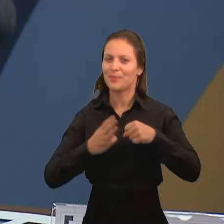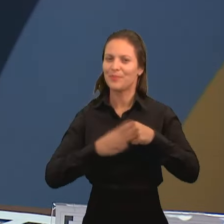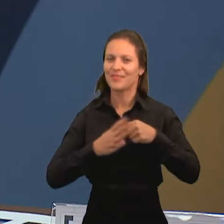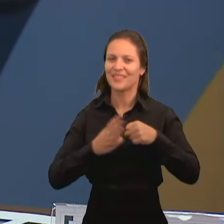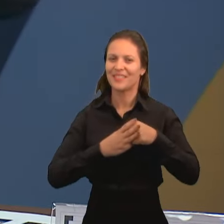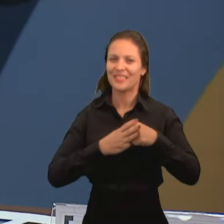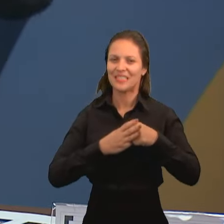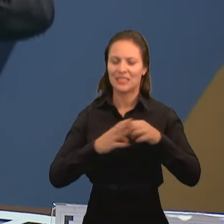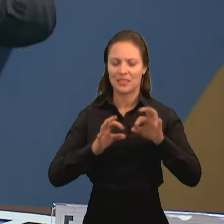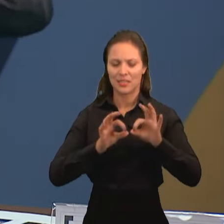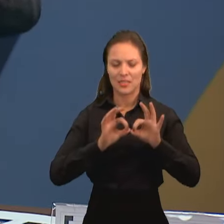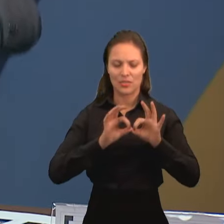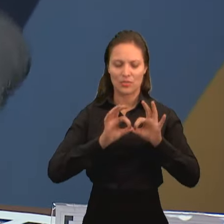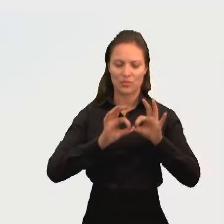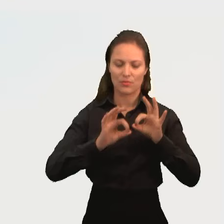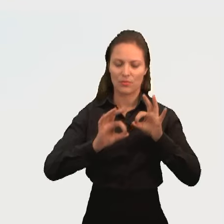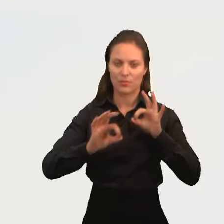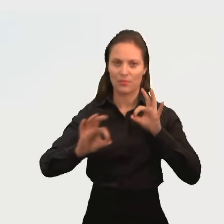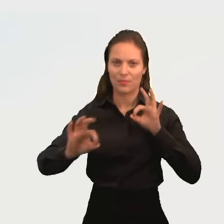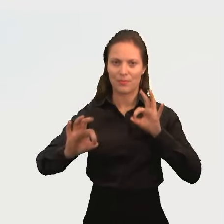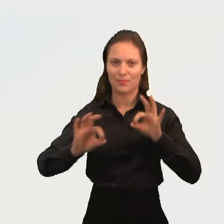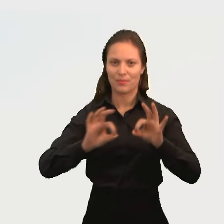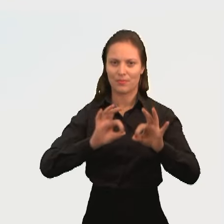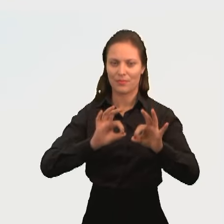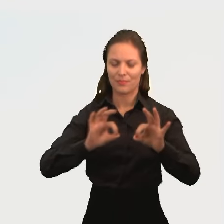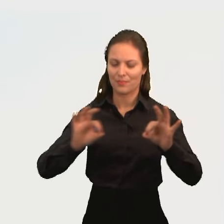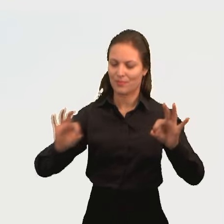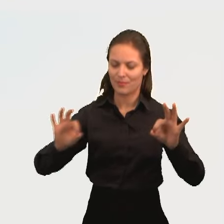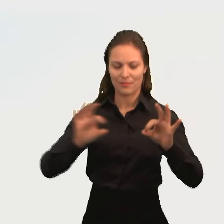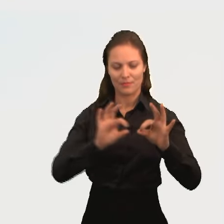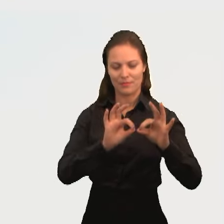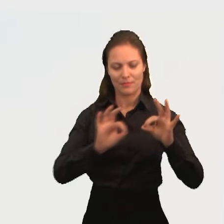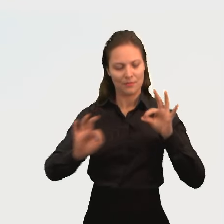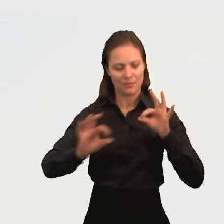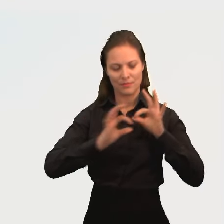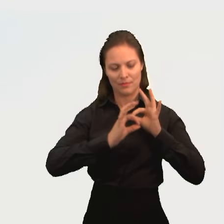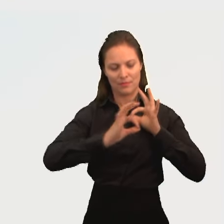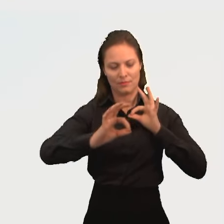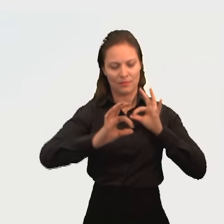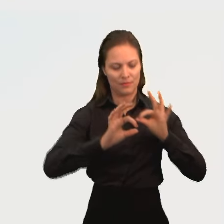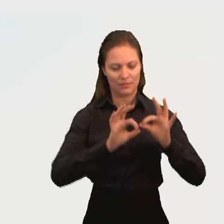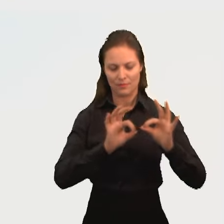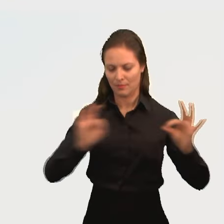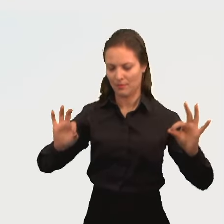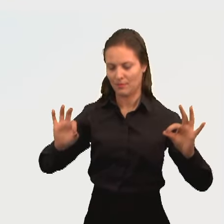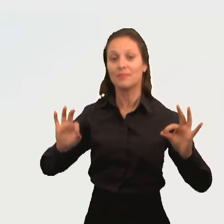en matemática, ustedes ya lo vieron, es una recta con una serie de puntos.